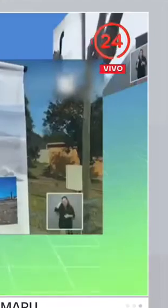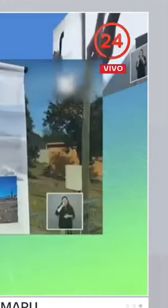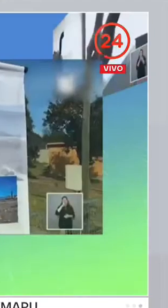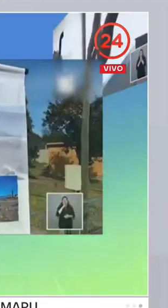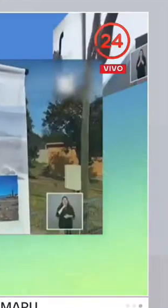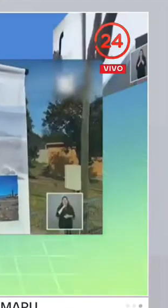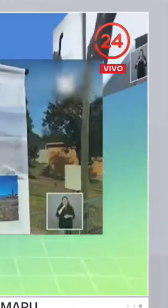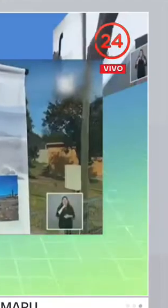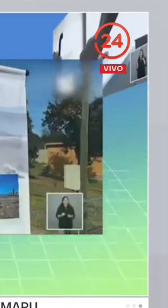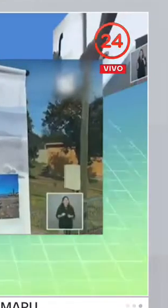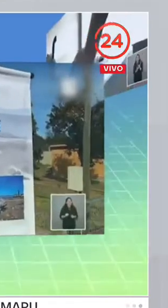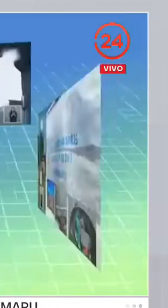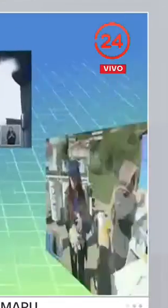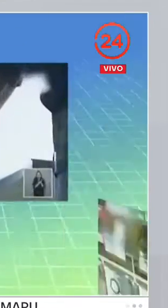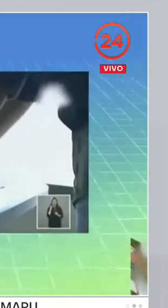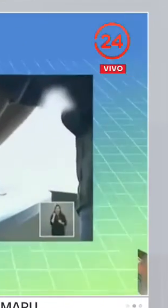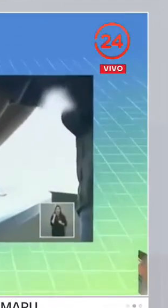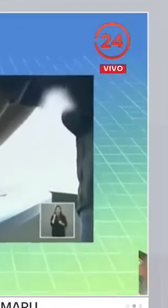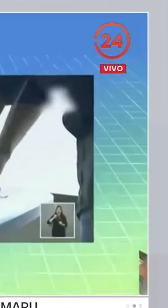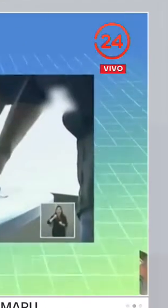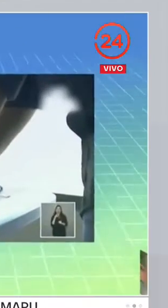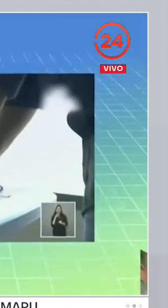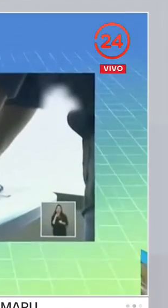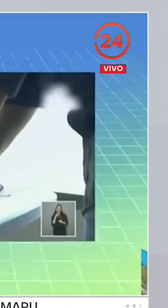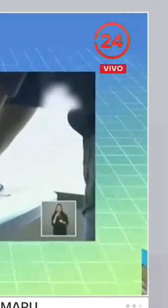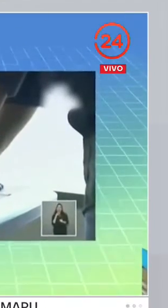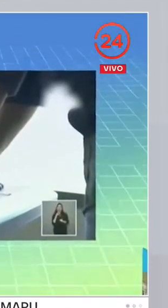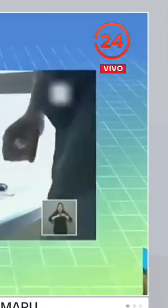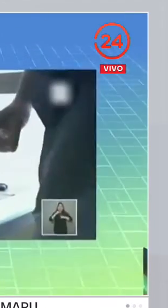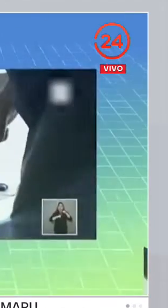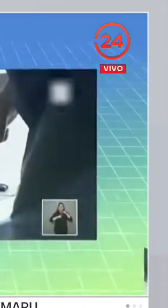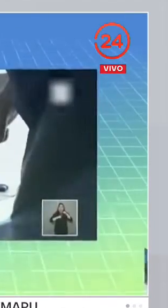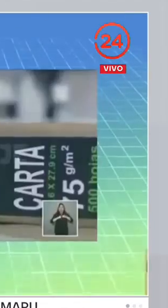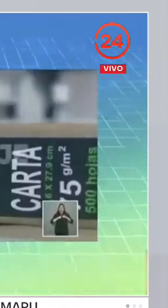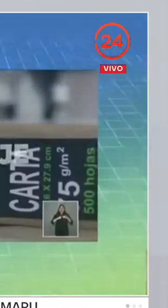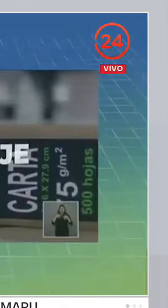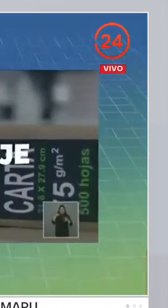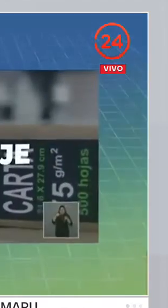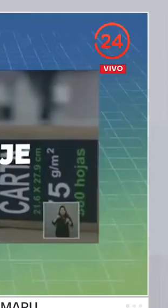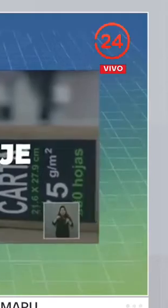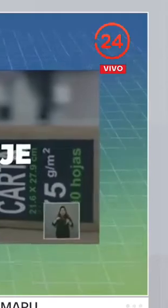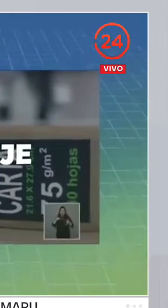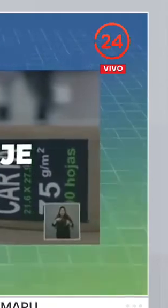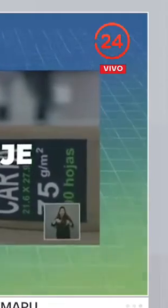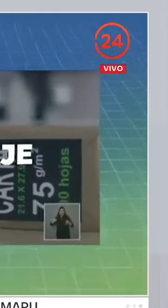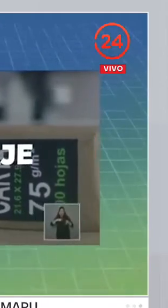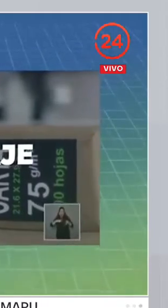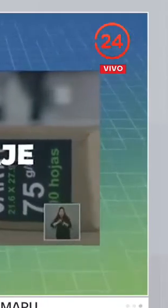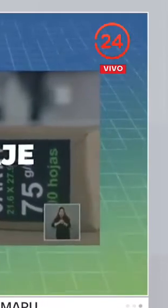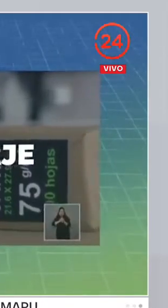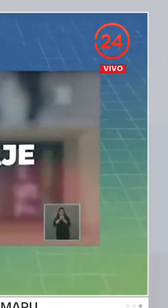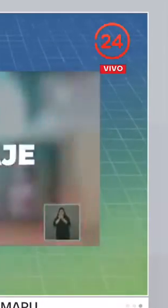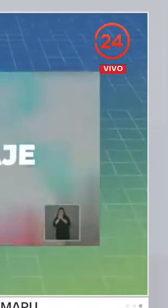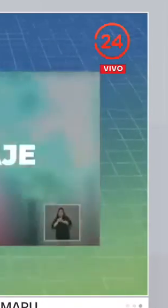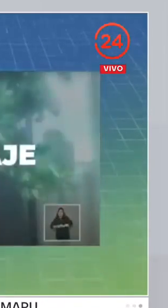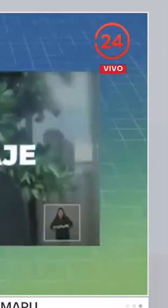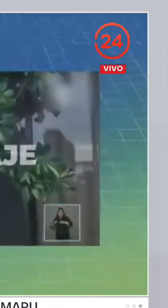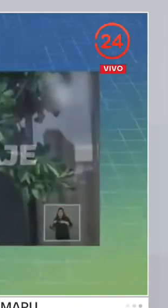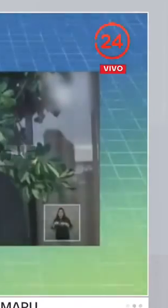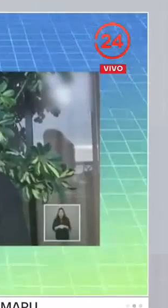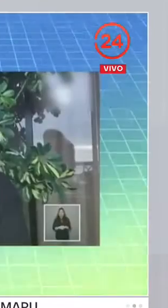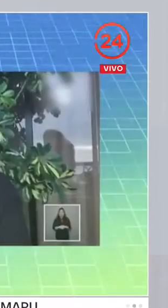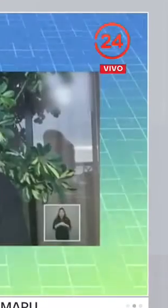planta piloto de 5 toneladas en Punta Arenas, y ya para el primer semestre del 2023 vamos a estar inaugurando la primera